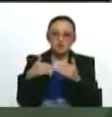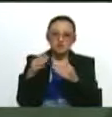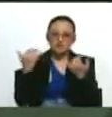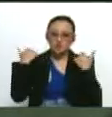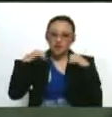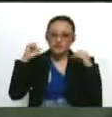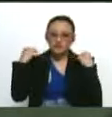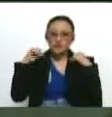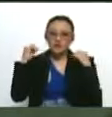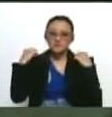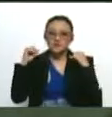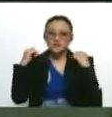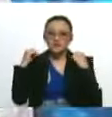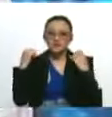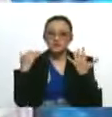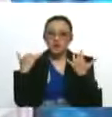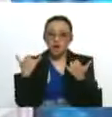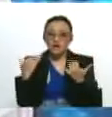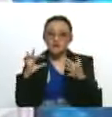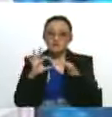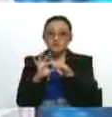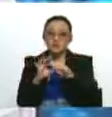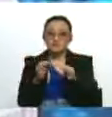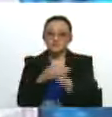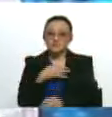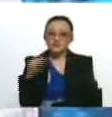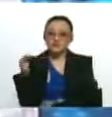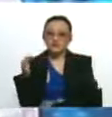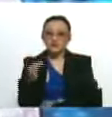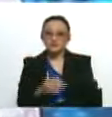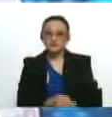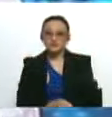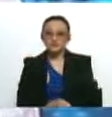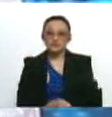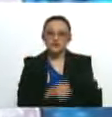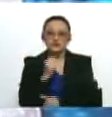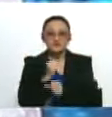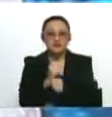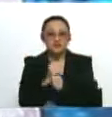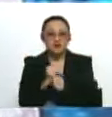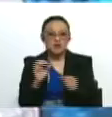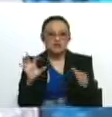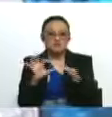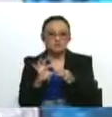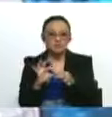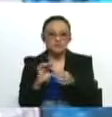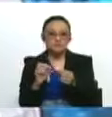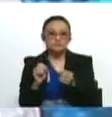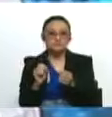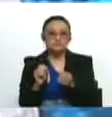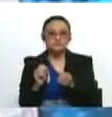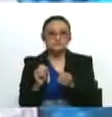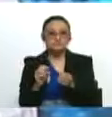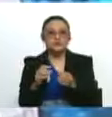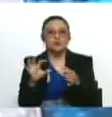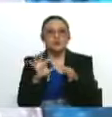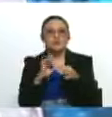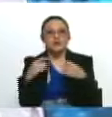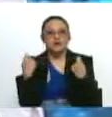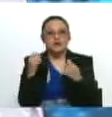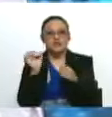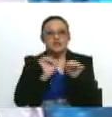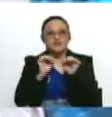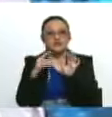entrenamiento, así que vendrán a articularse perfectamente en el trabajo mancomunado las unidades populares de